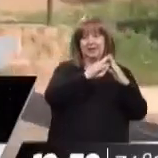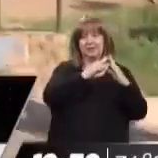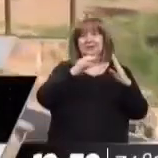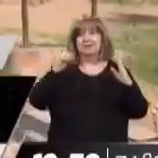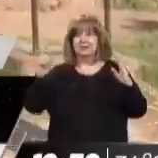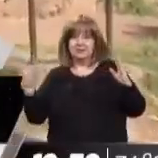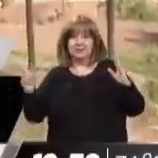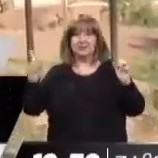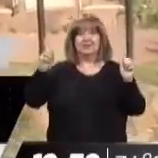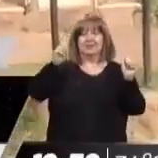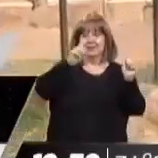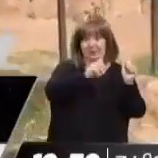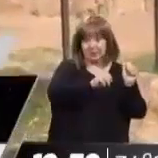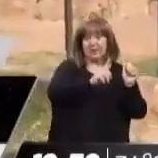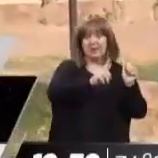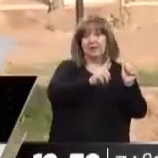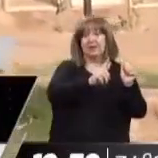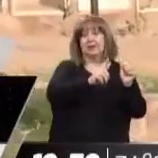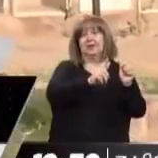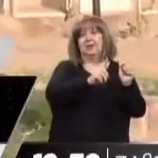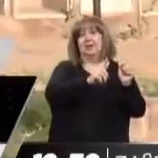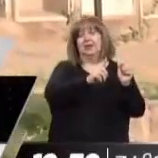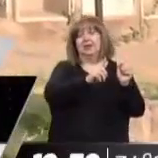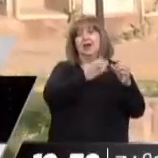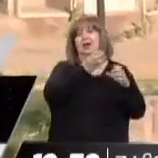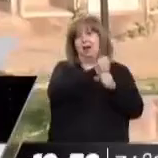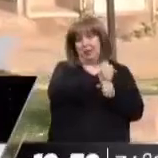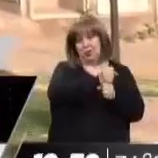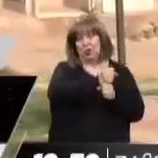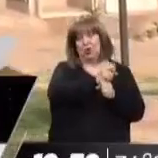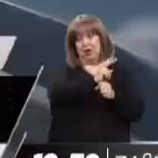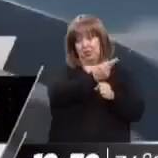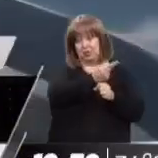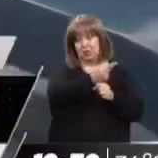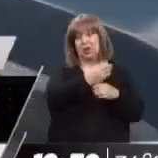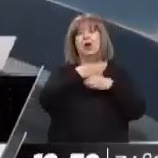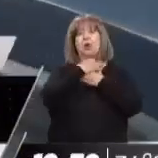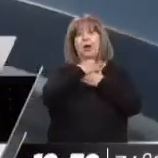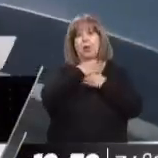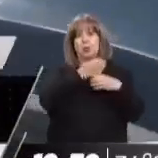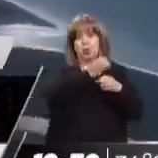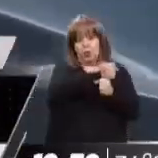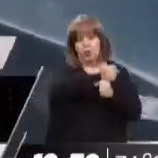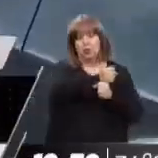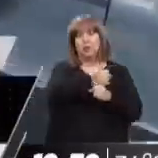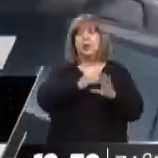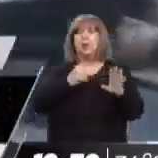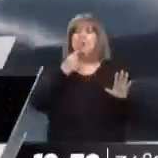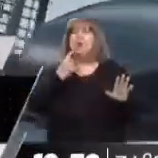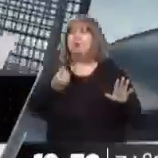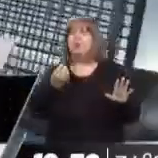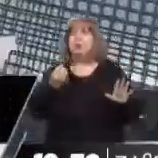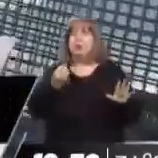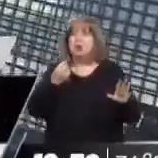domicilio para cometer este terrible delito que, bueno, hemos dado a conocer en las últimas horas. Sofía, antes de matarla, la